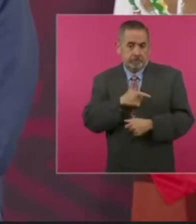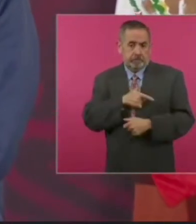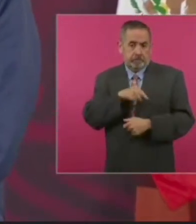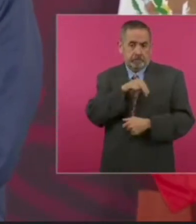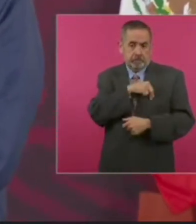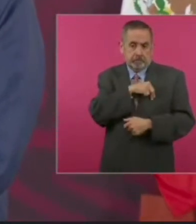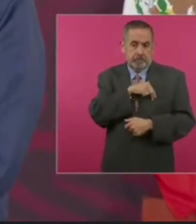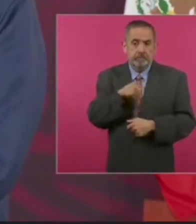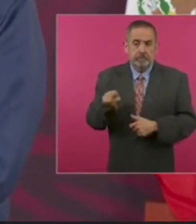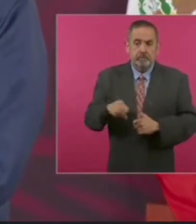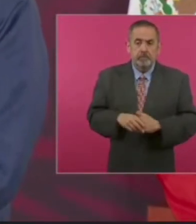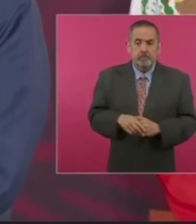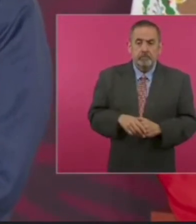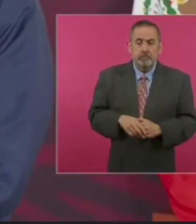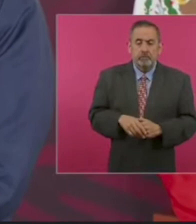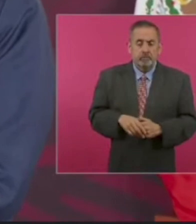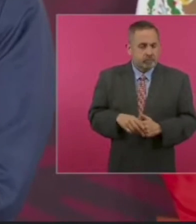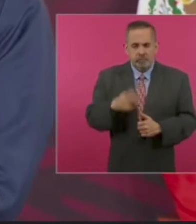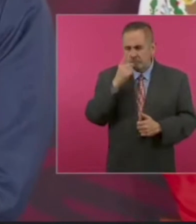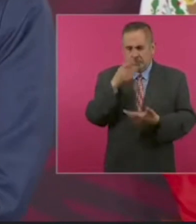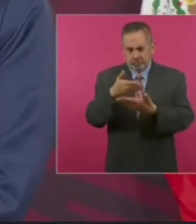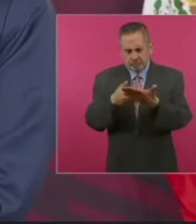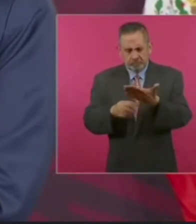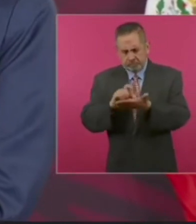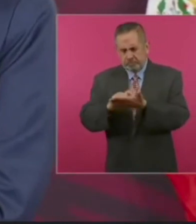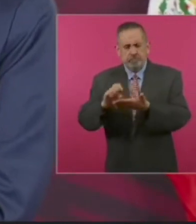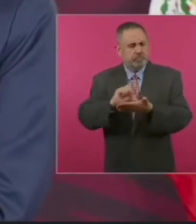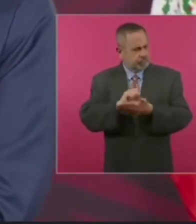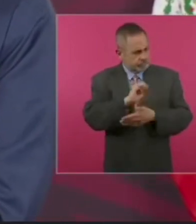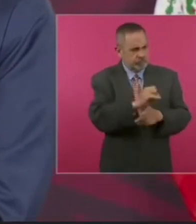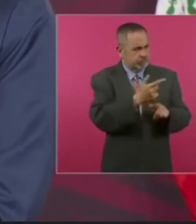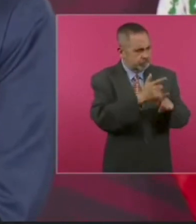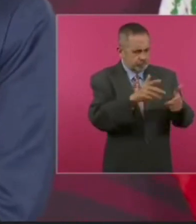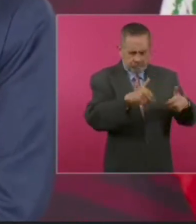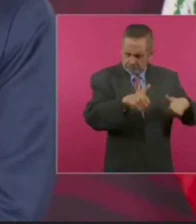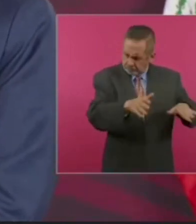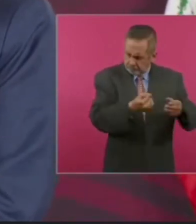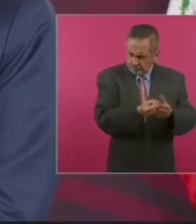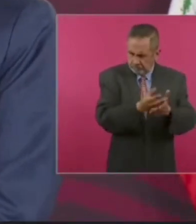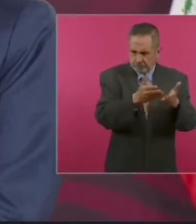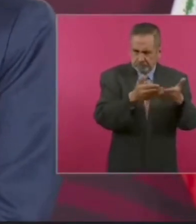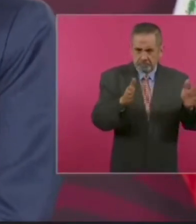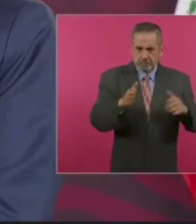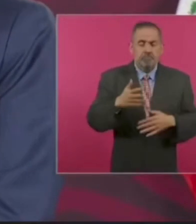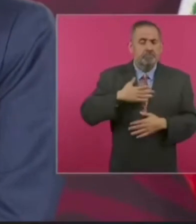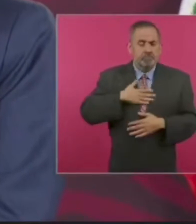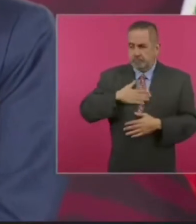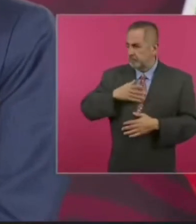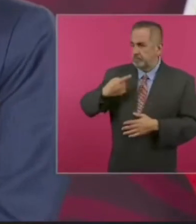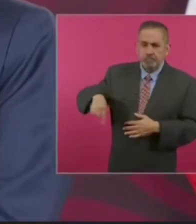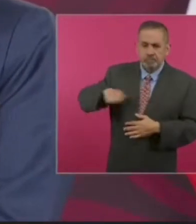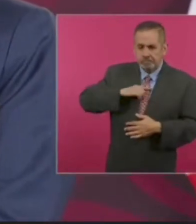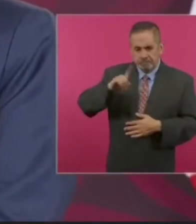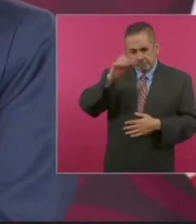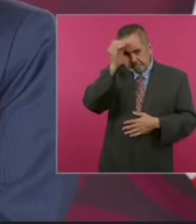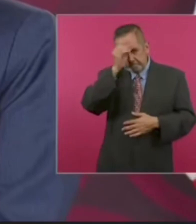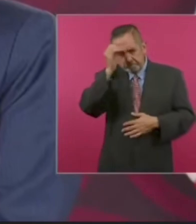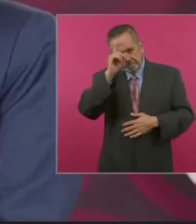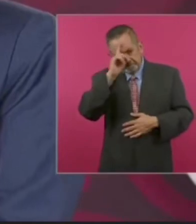fue en el sentido de que se le liberara. Esa fue nuestra opinión.